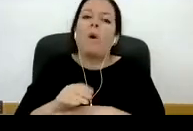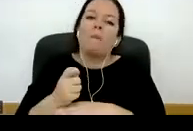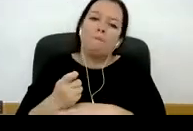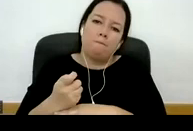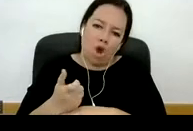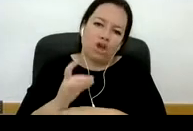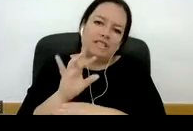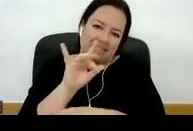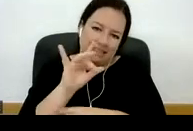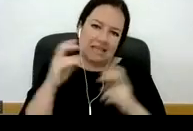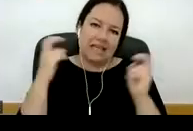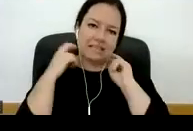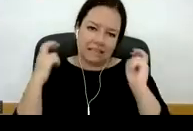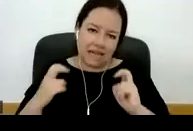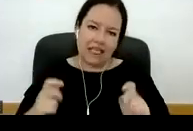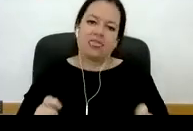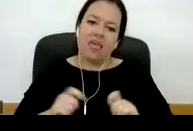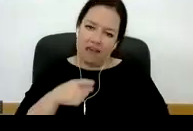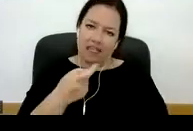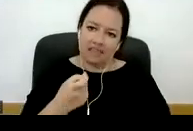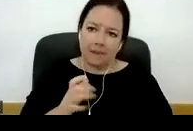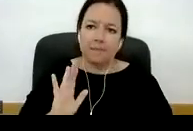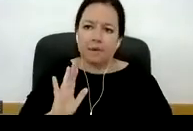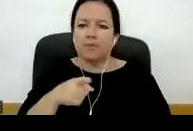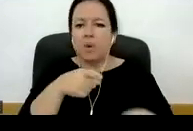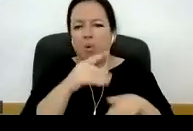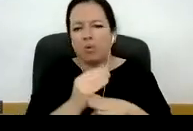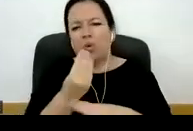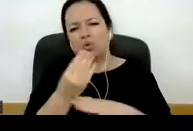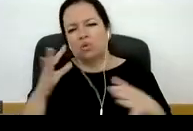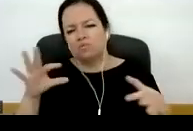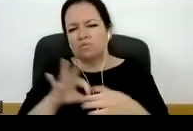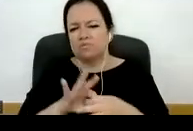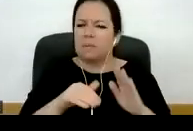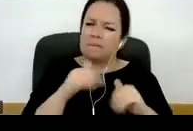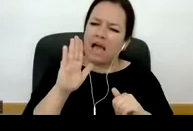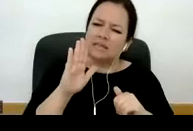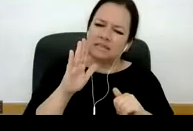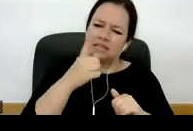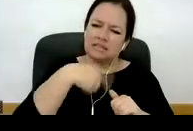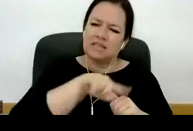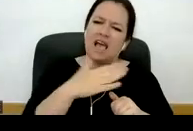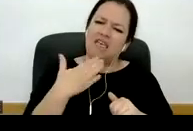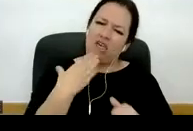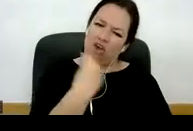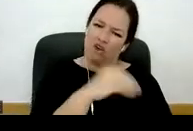este caso sí que puede ir bien un antiestrés, pero serían productos probablemente más indicados para otras